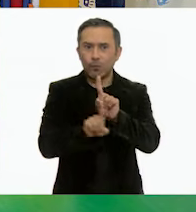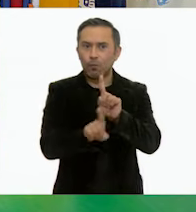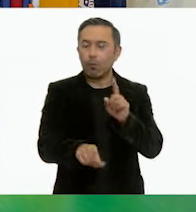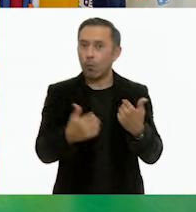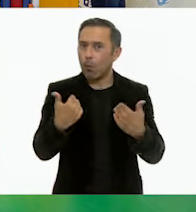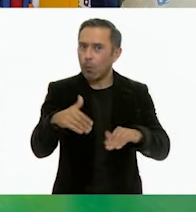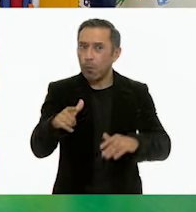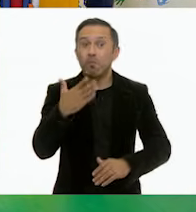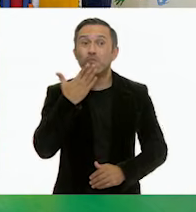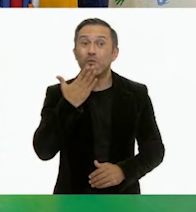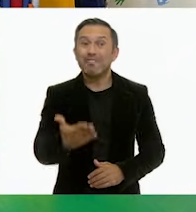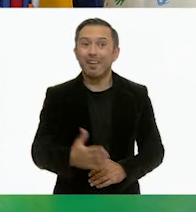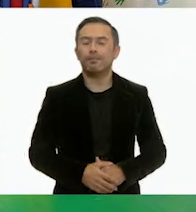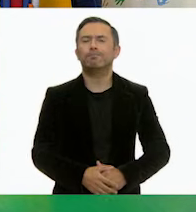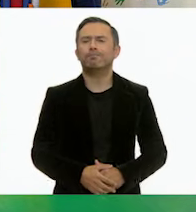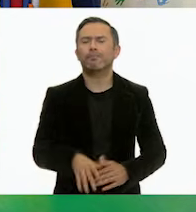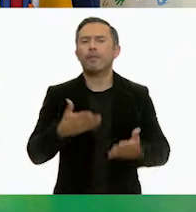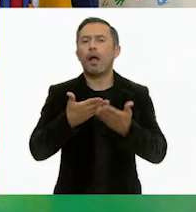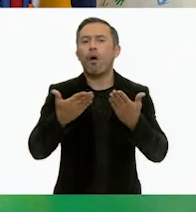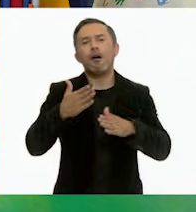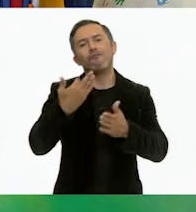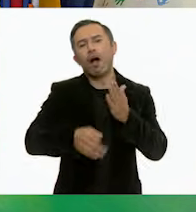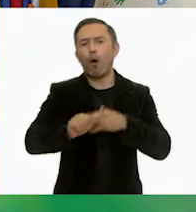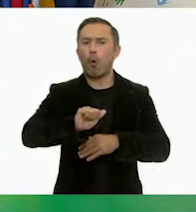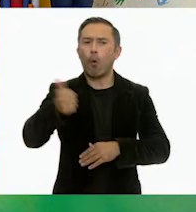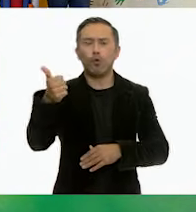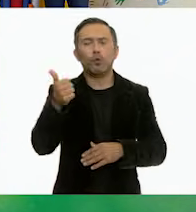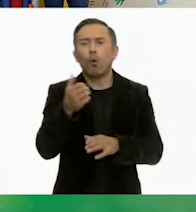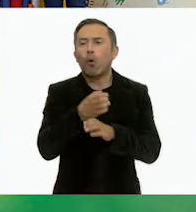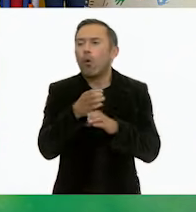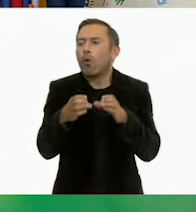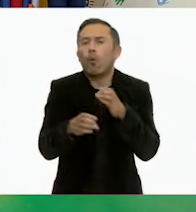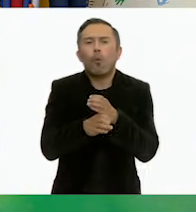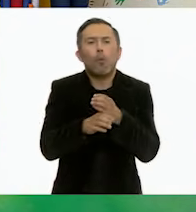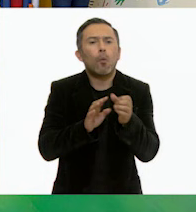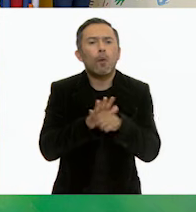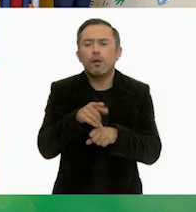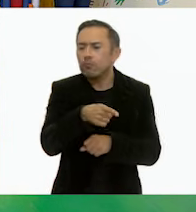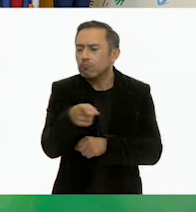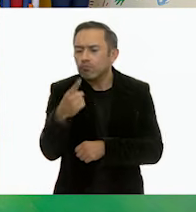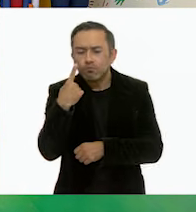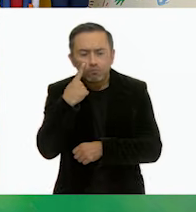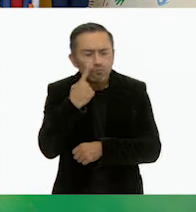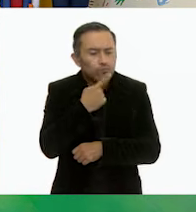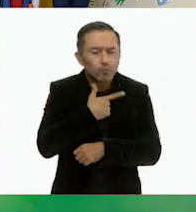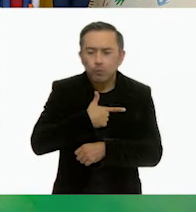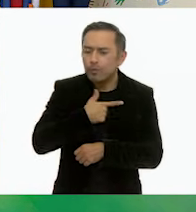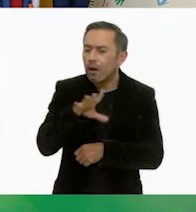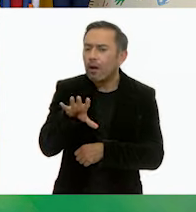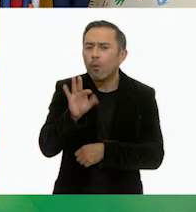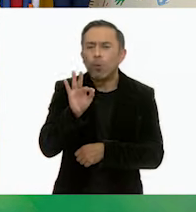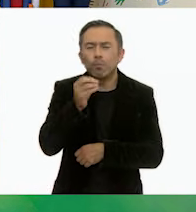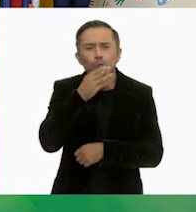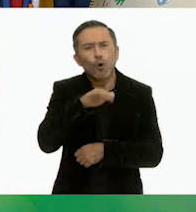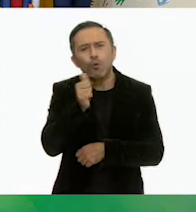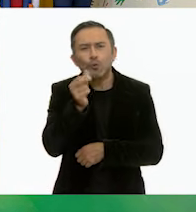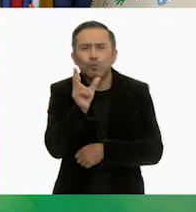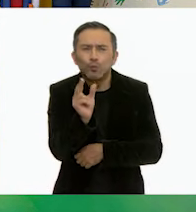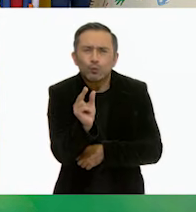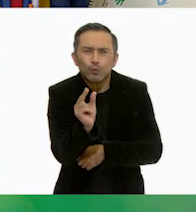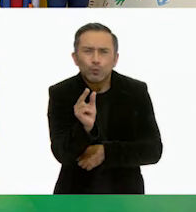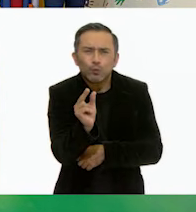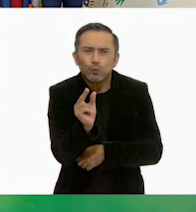Nos falta un objeto. Y vamos a escoger. ¿Cuál te gustaría? Uno más pequeñito.